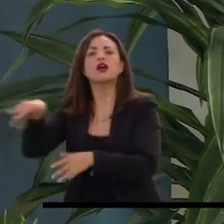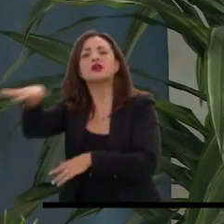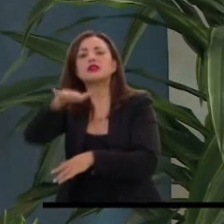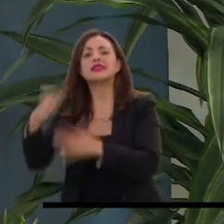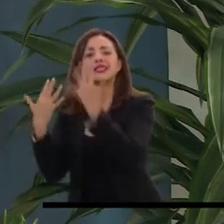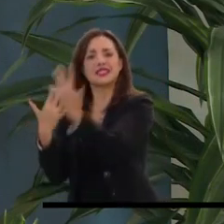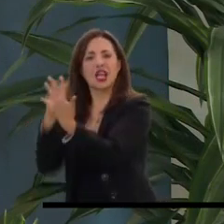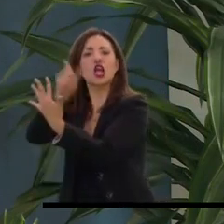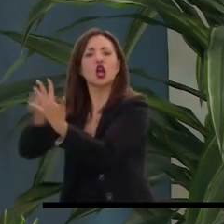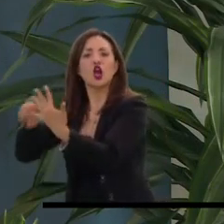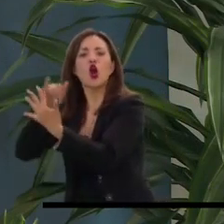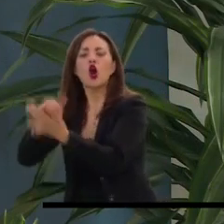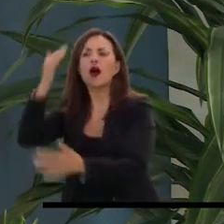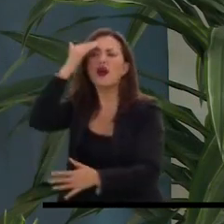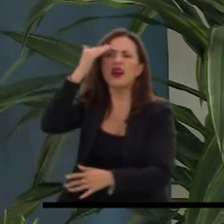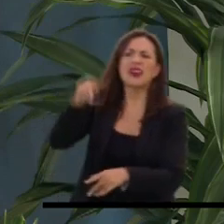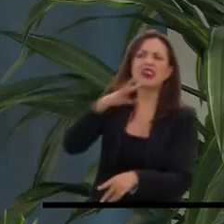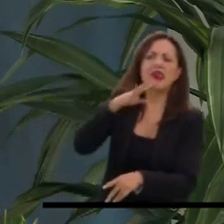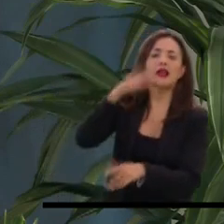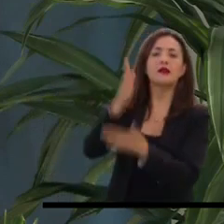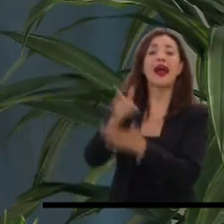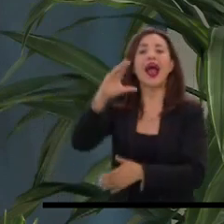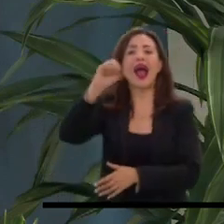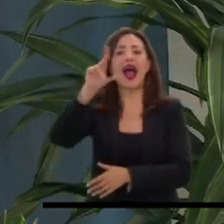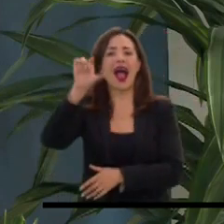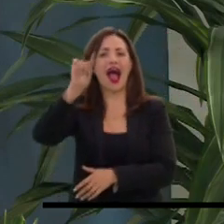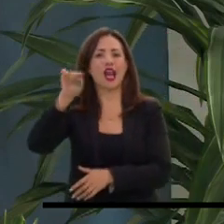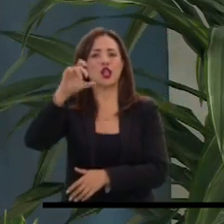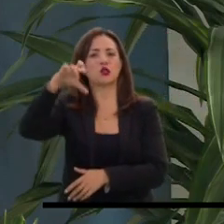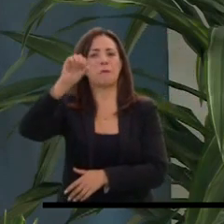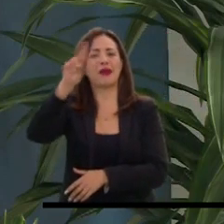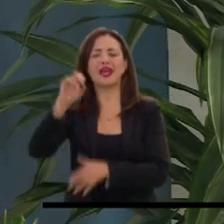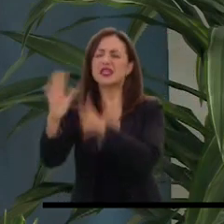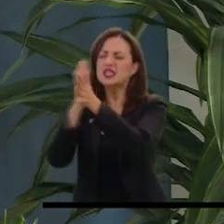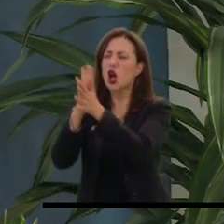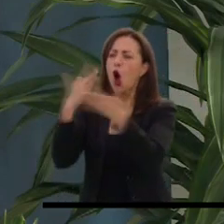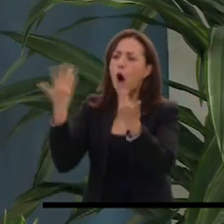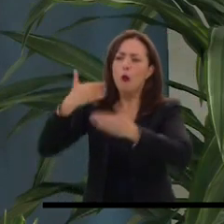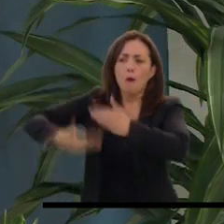quiénes son los responsables de esta masacre. Carlos Pérez, ¿cómo avanzan las investigaciones?